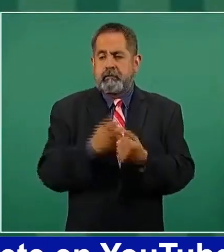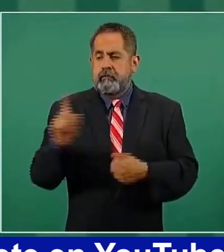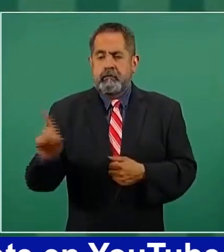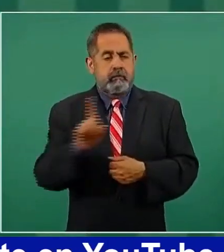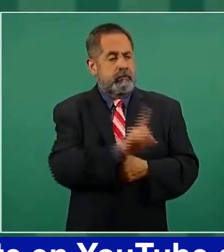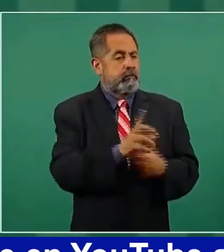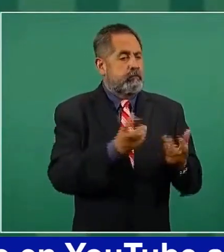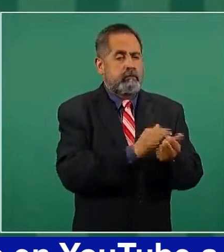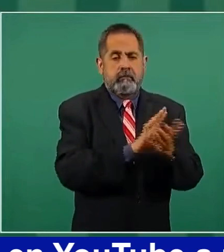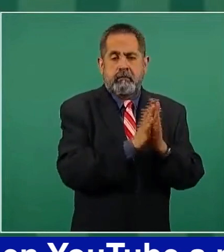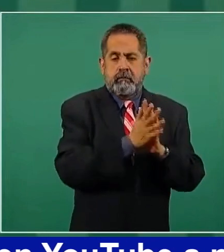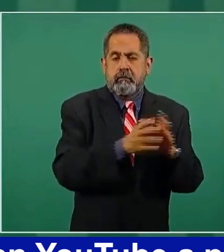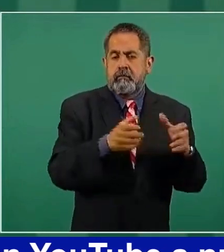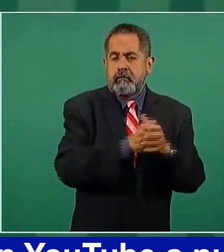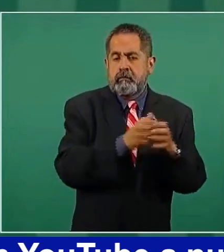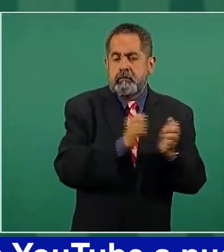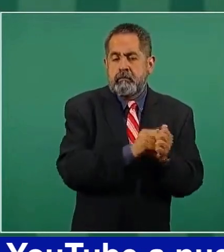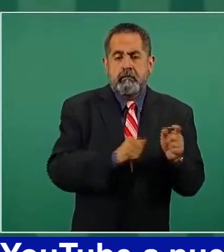caracterizado